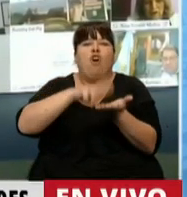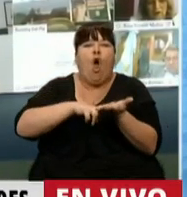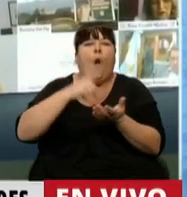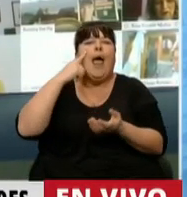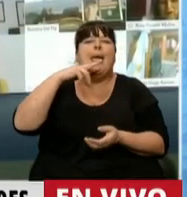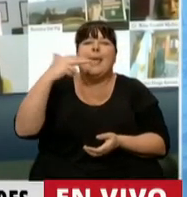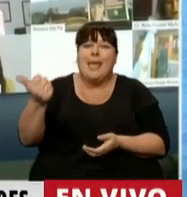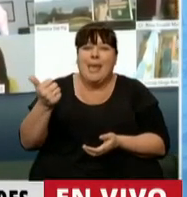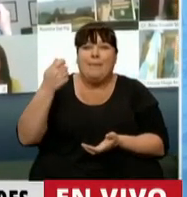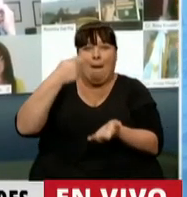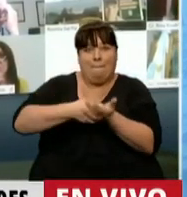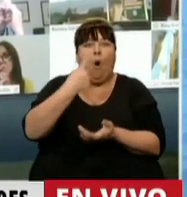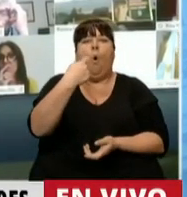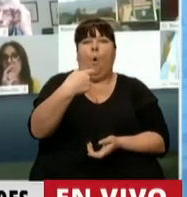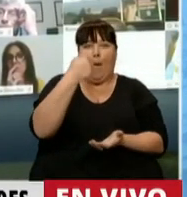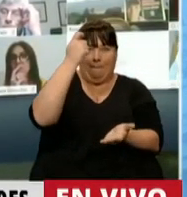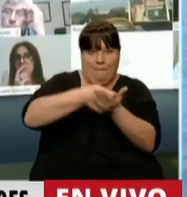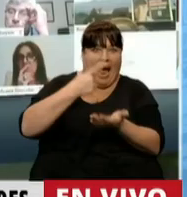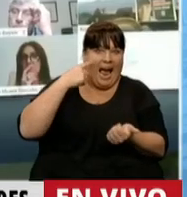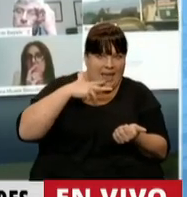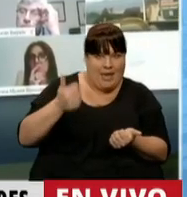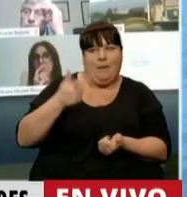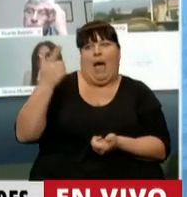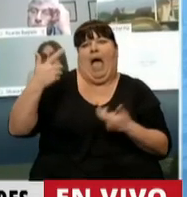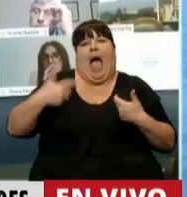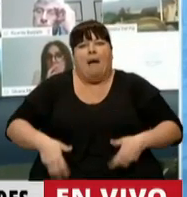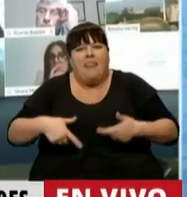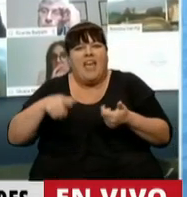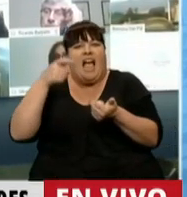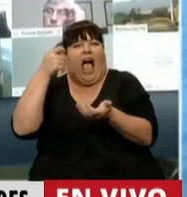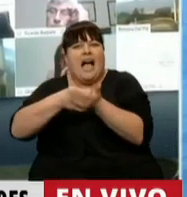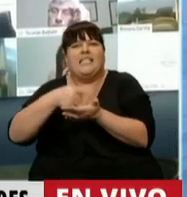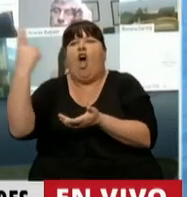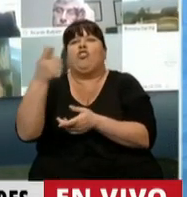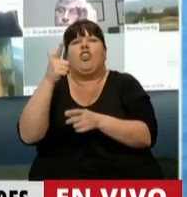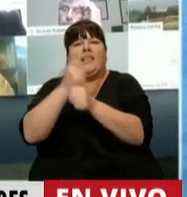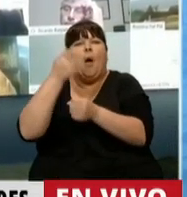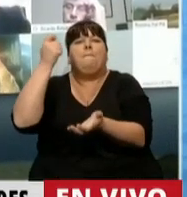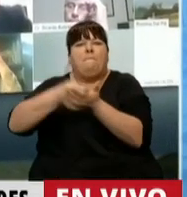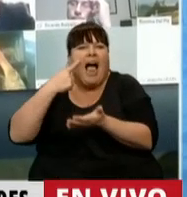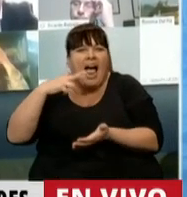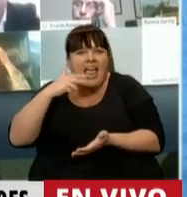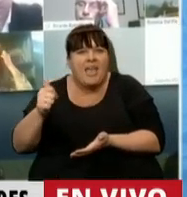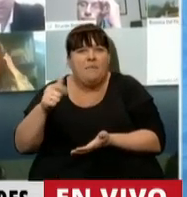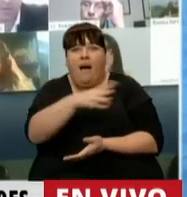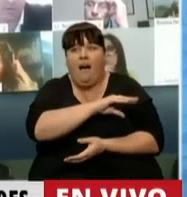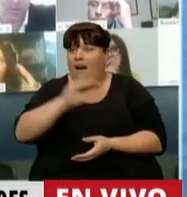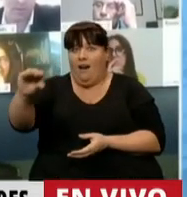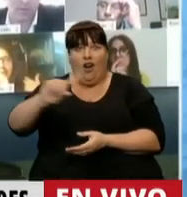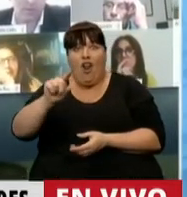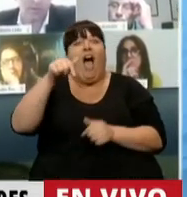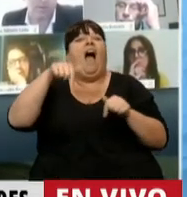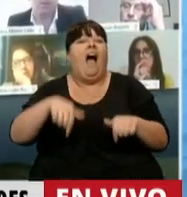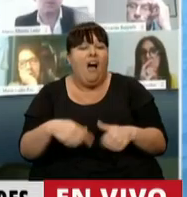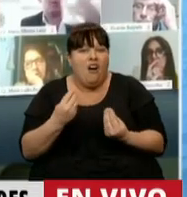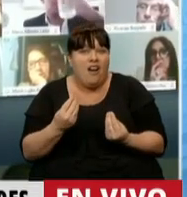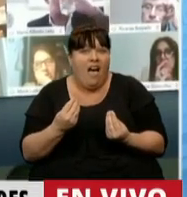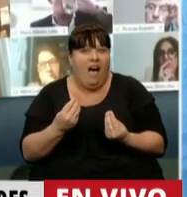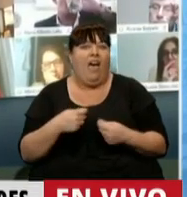IVA, que pagó el jubilado, que pagó el ama de casa, que pagó el desocupado y que no lo colocaron, ahora